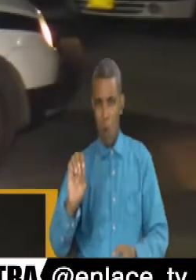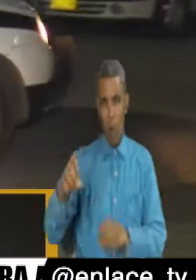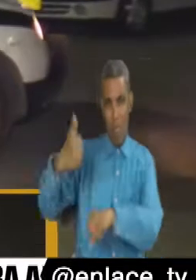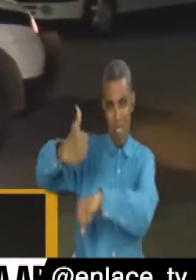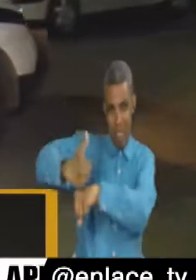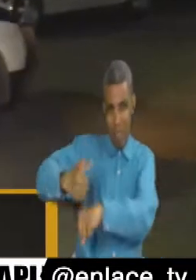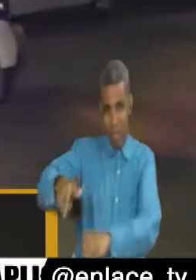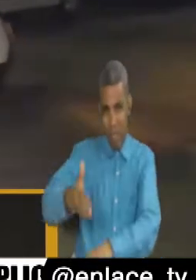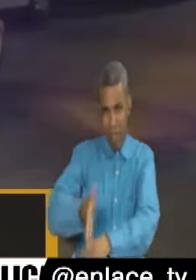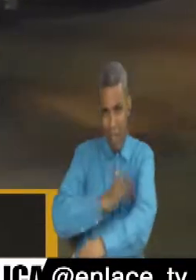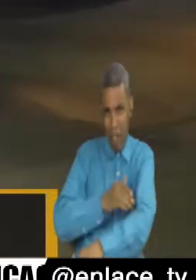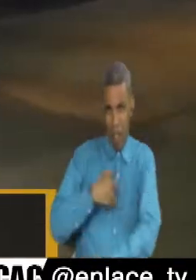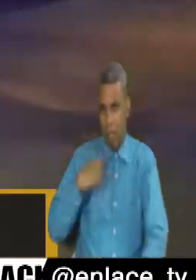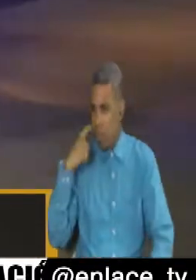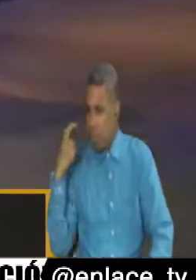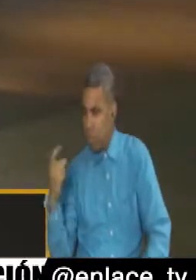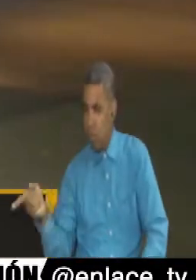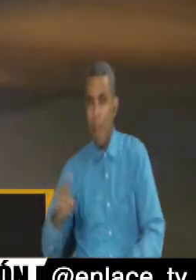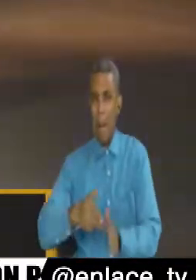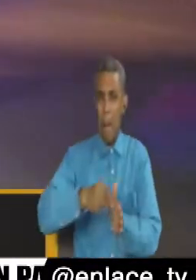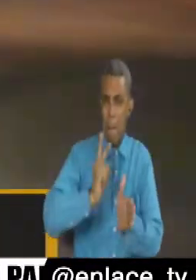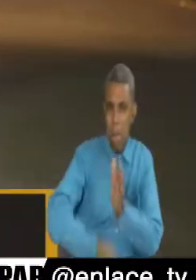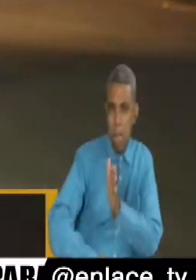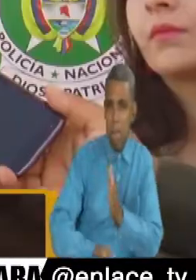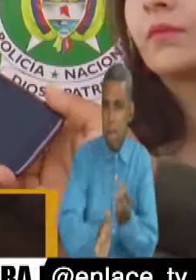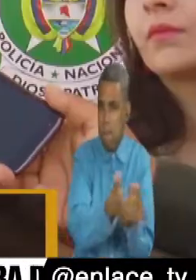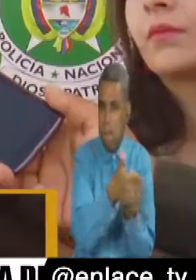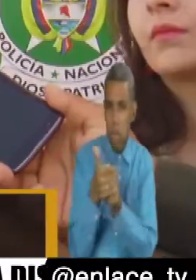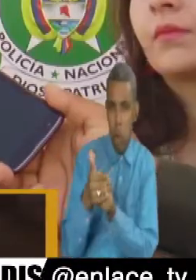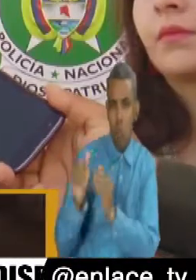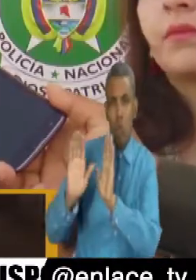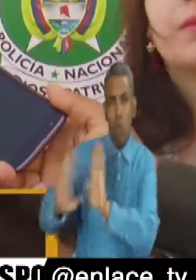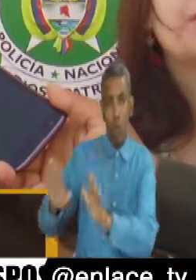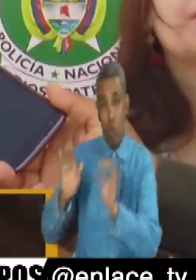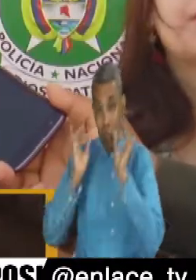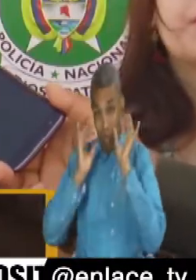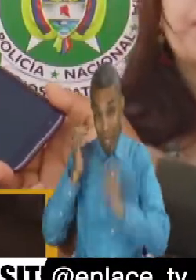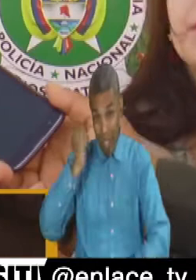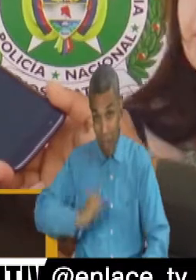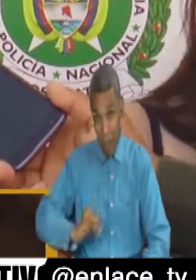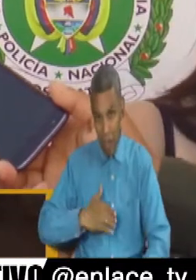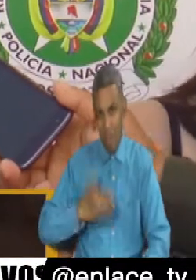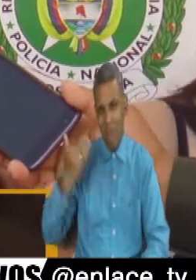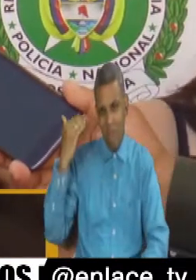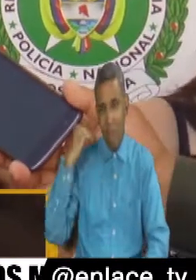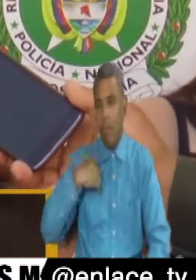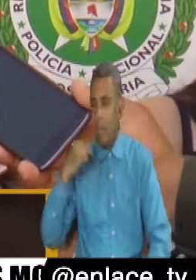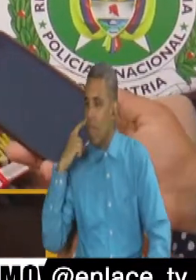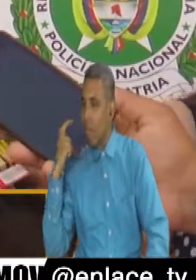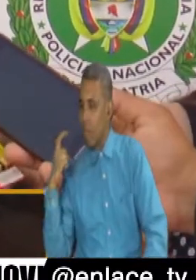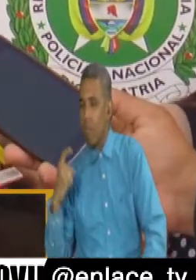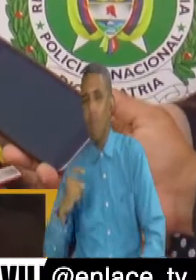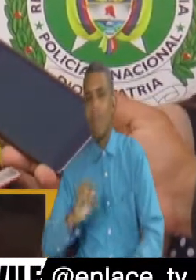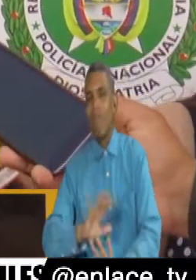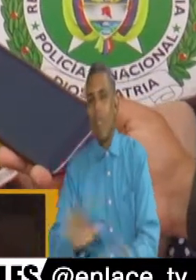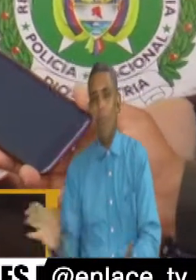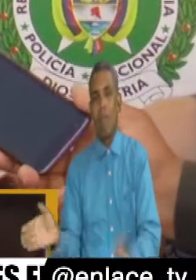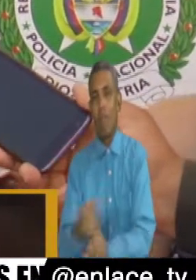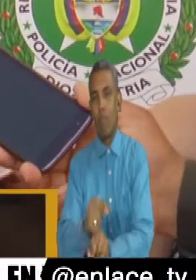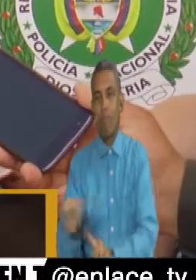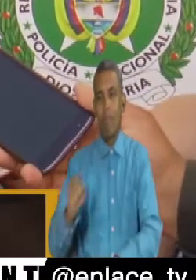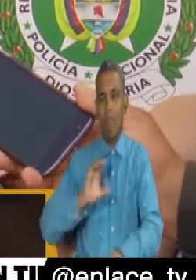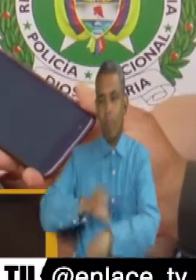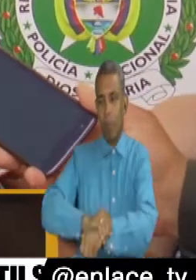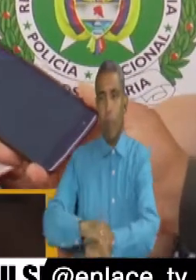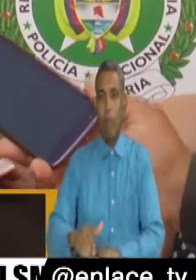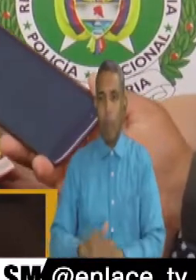concierto para delinquir, homicidio y secuestro. Comunicarles que en Puerto Berrío fue capturado un cabecilla del Clan del